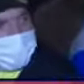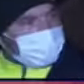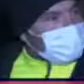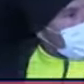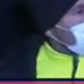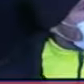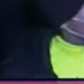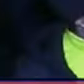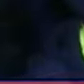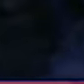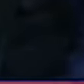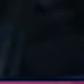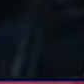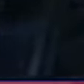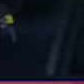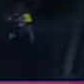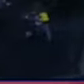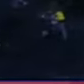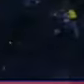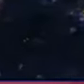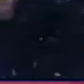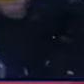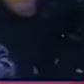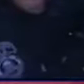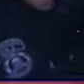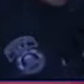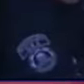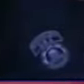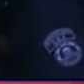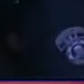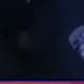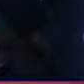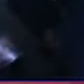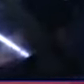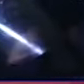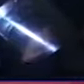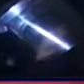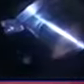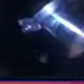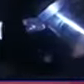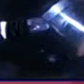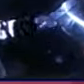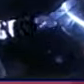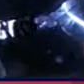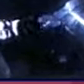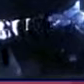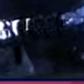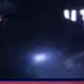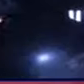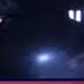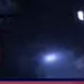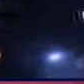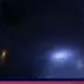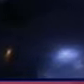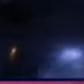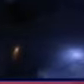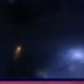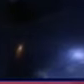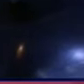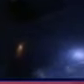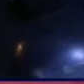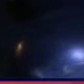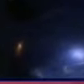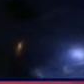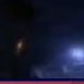mascotas. Exacto, como hemos visto en las imágenes, porque han habido ya personas aprendidas, han habido amagues de enfrentamiento. Por favor, evitemos llevar a estas